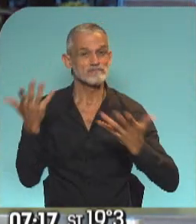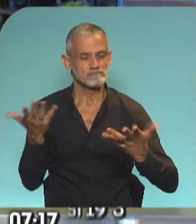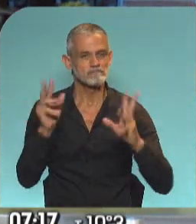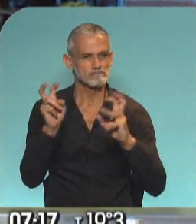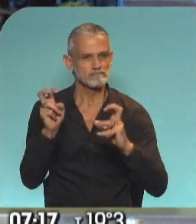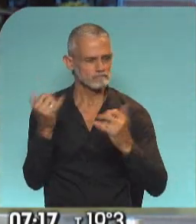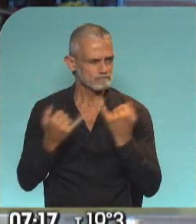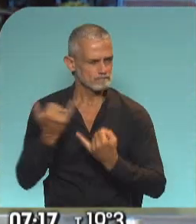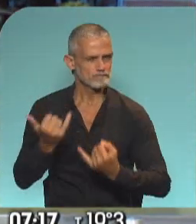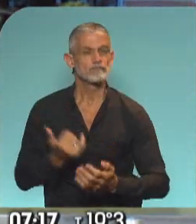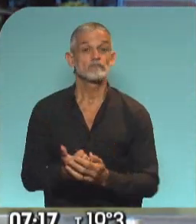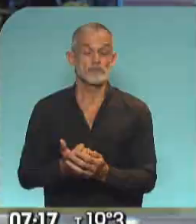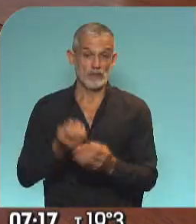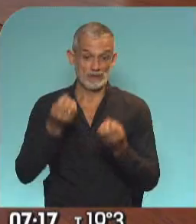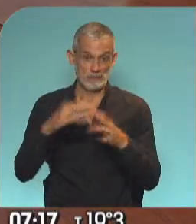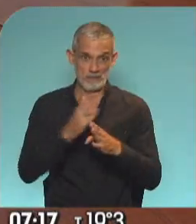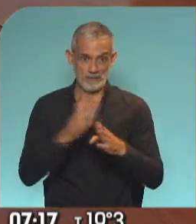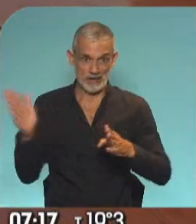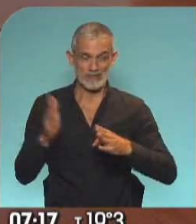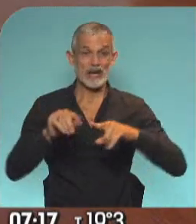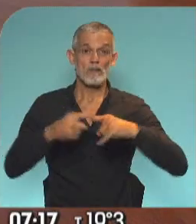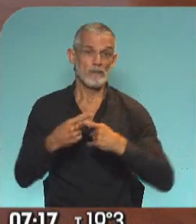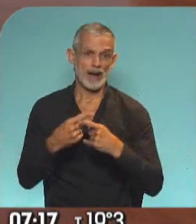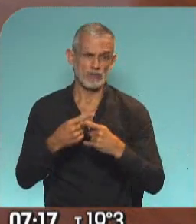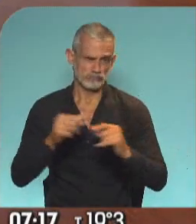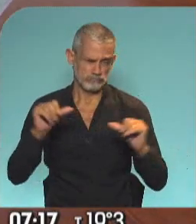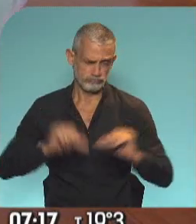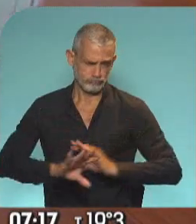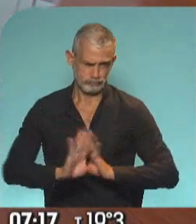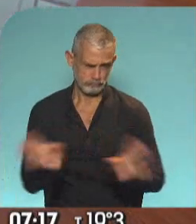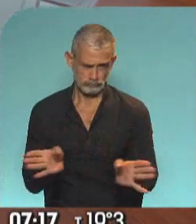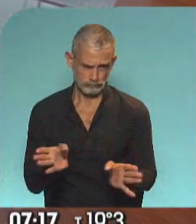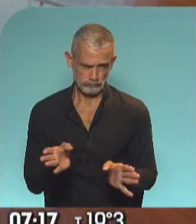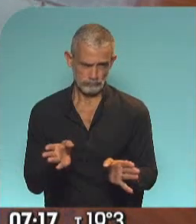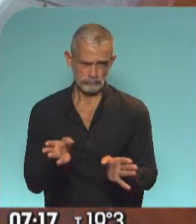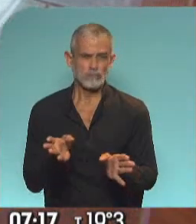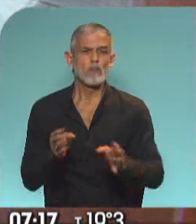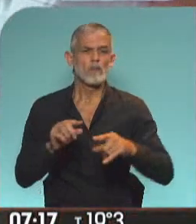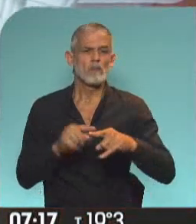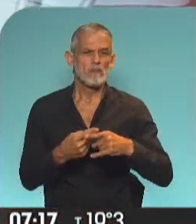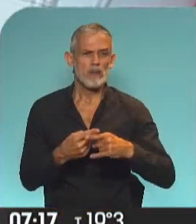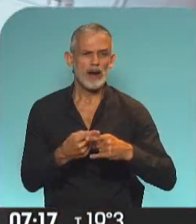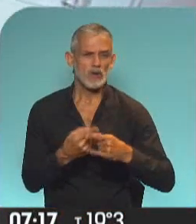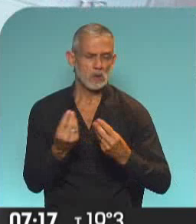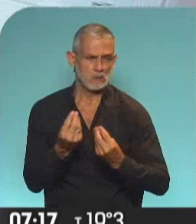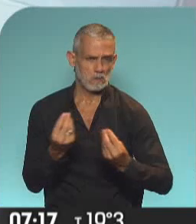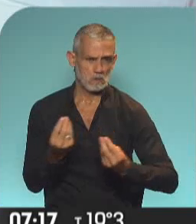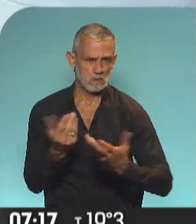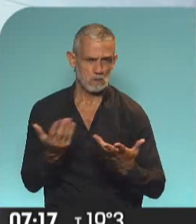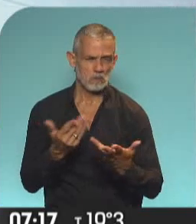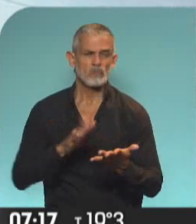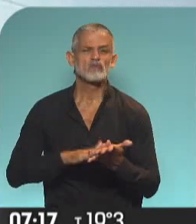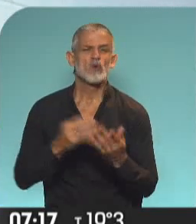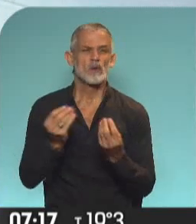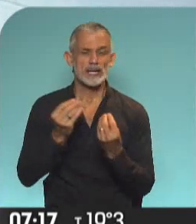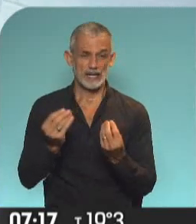Bueno, para arrancar, el paro fue un fracaso tremendo. Fue un fracaso tremendo porque se basa